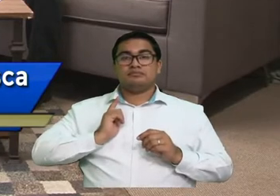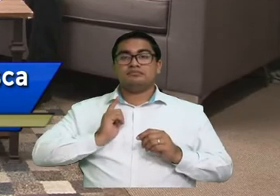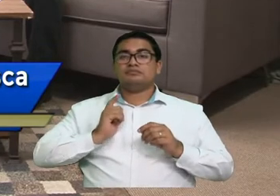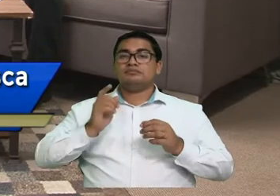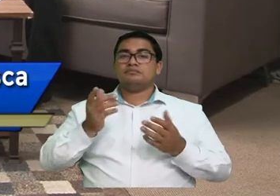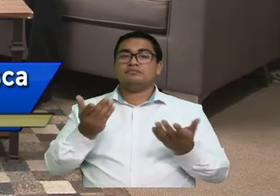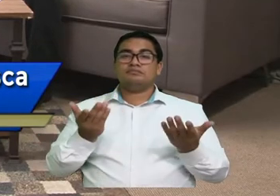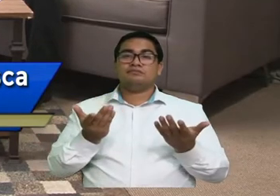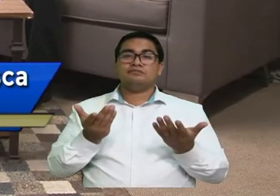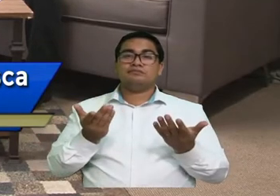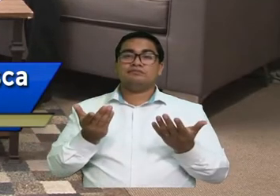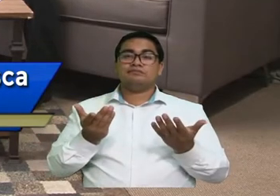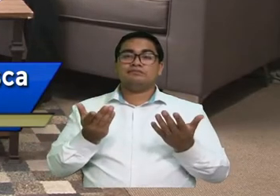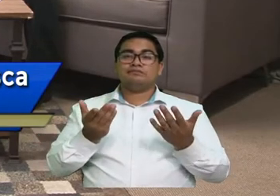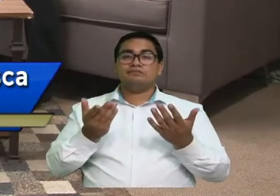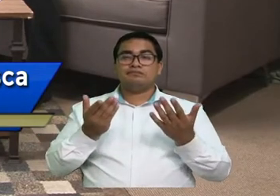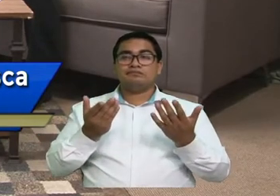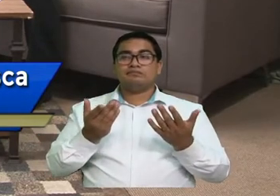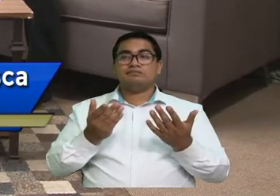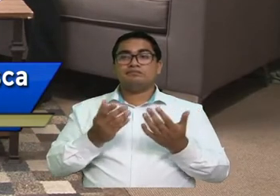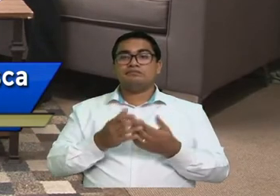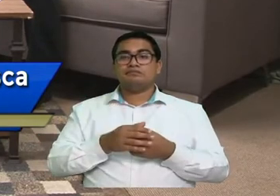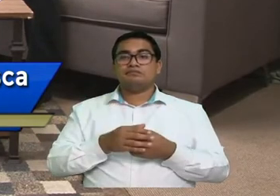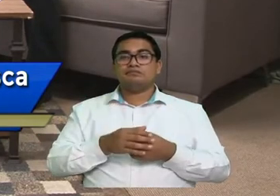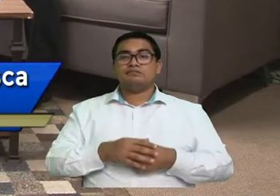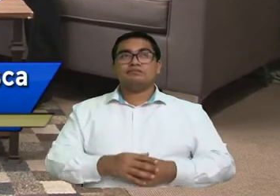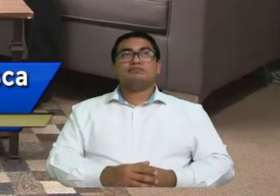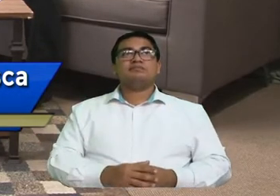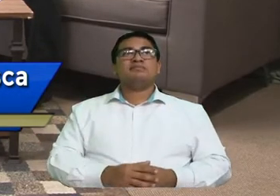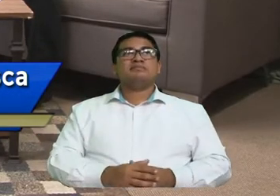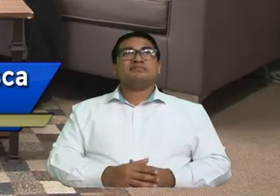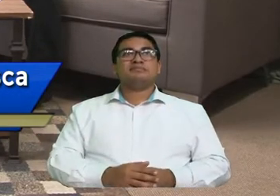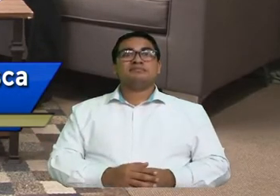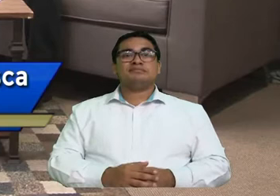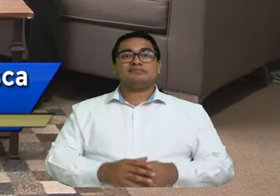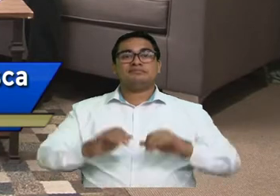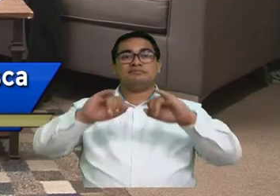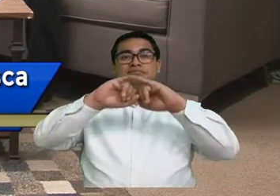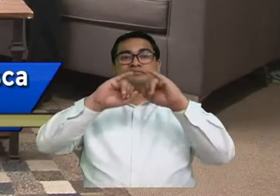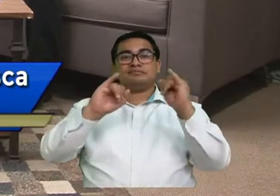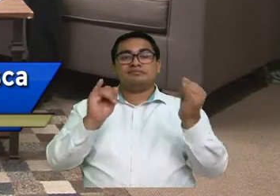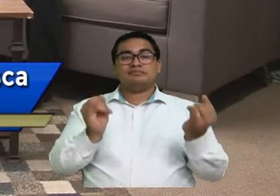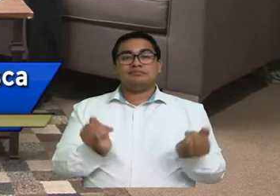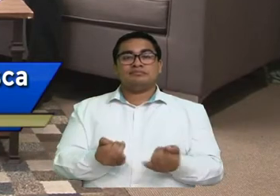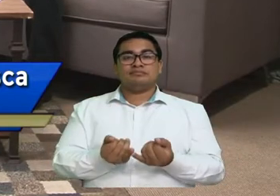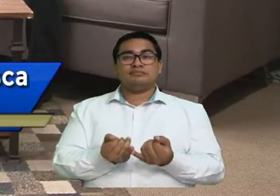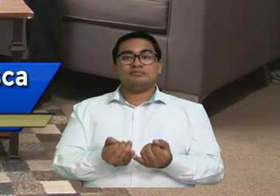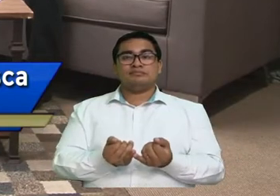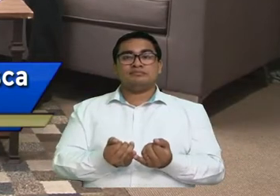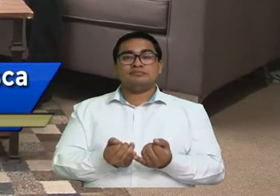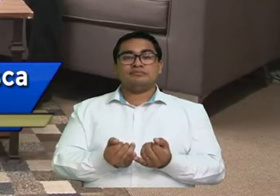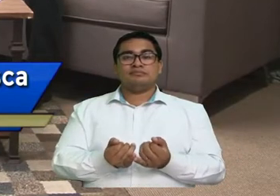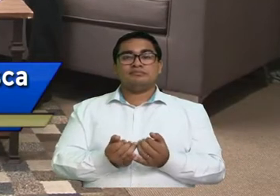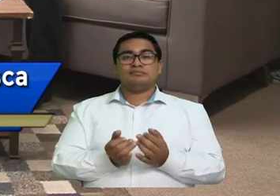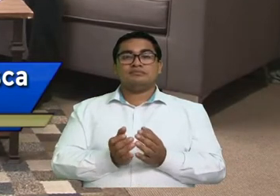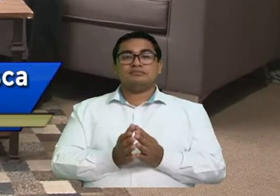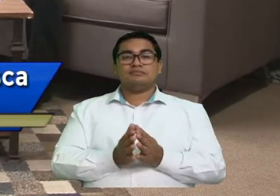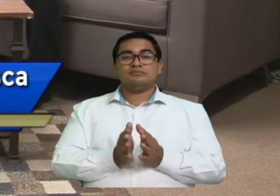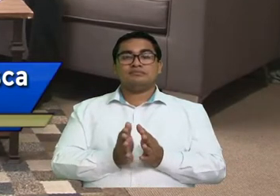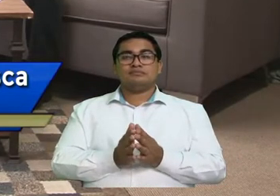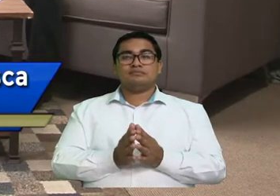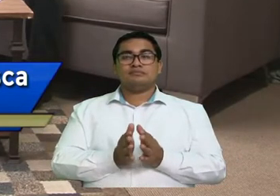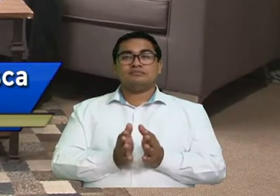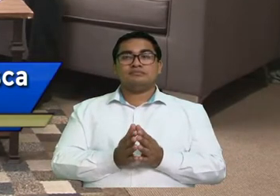seguimos teniendo nuestras reservas. Sí, sí. Porque a nivel internacional, claro, se han